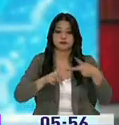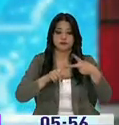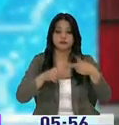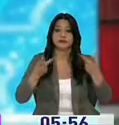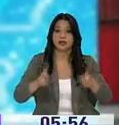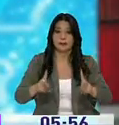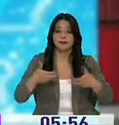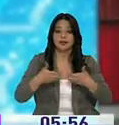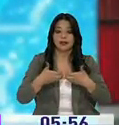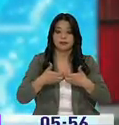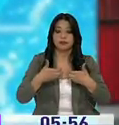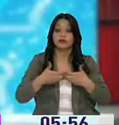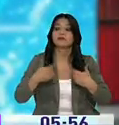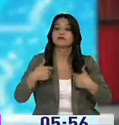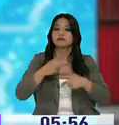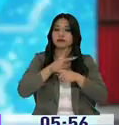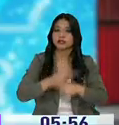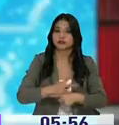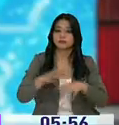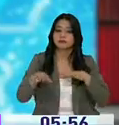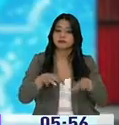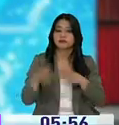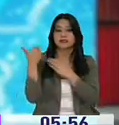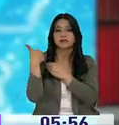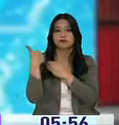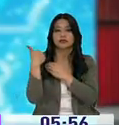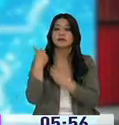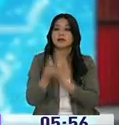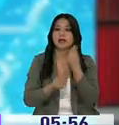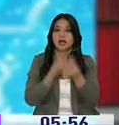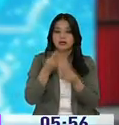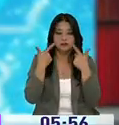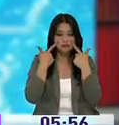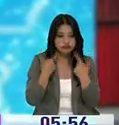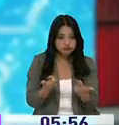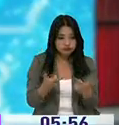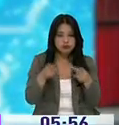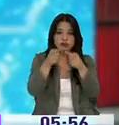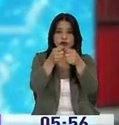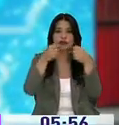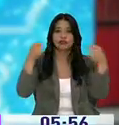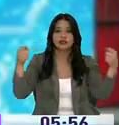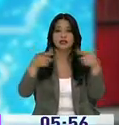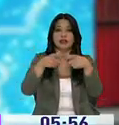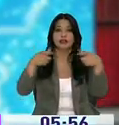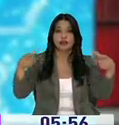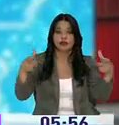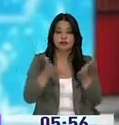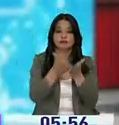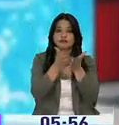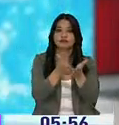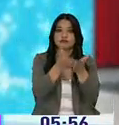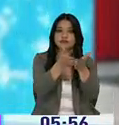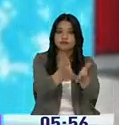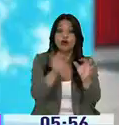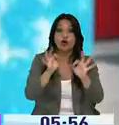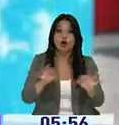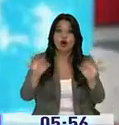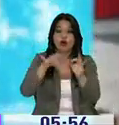protección al personal operativo responsable de realizar la inspección de contenedores en muelle a la descarga de las